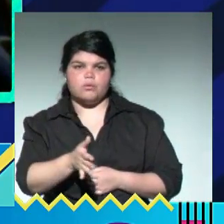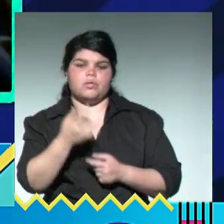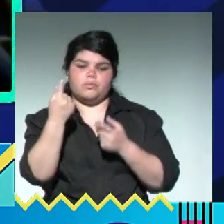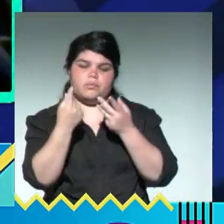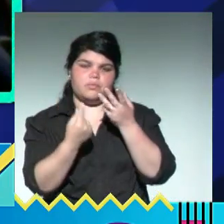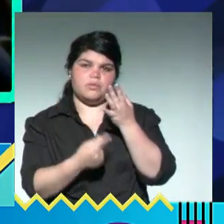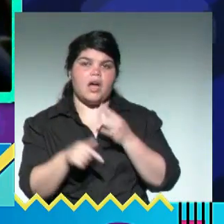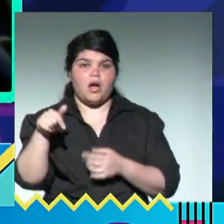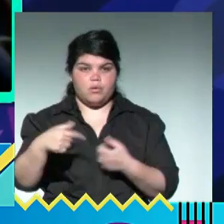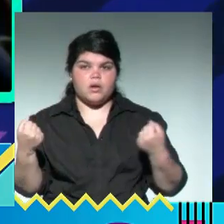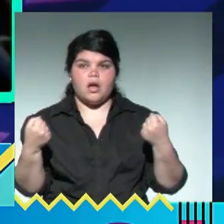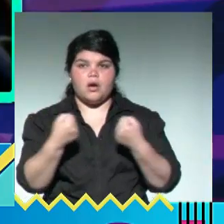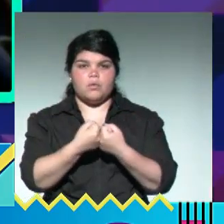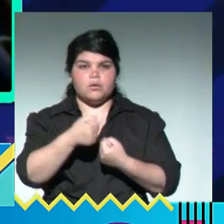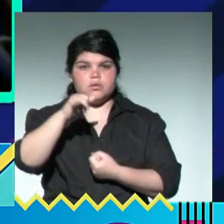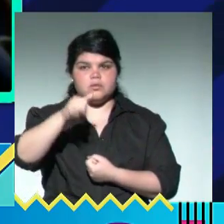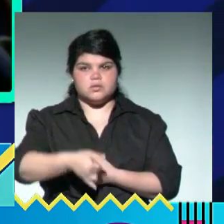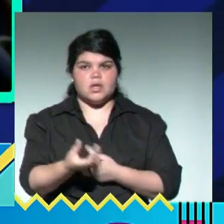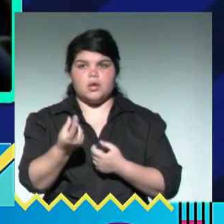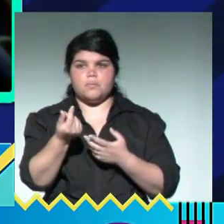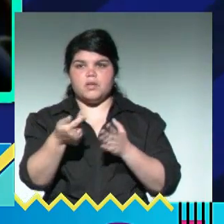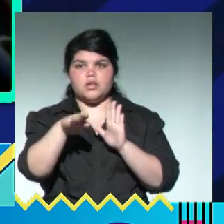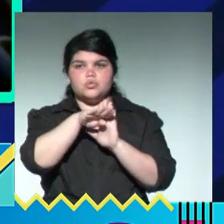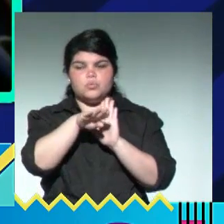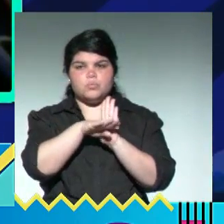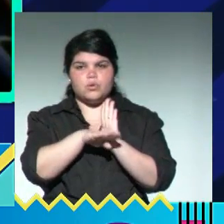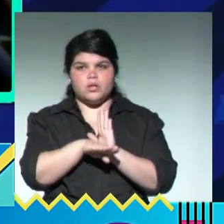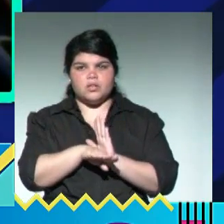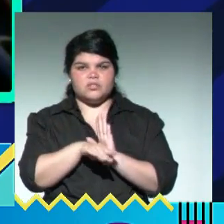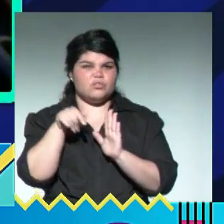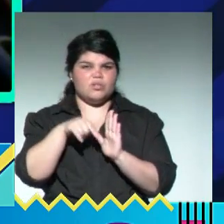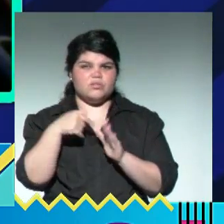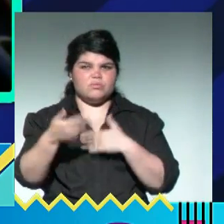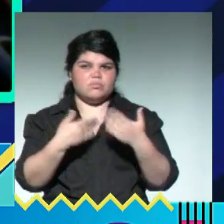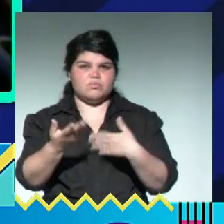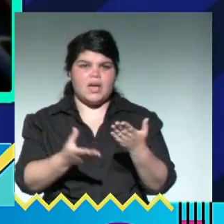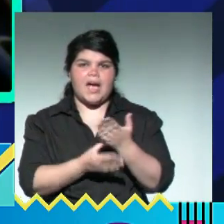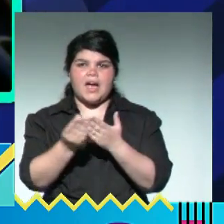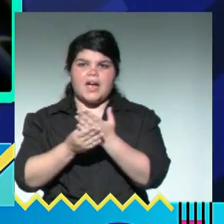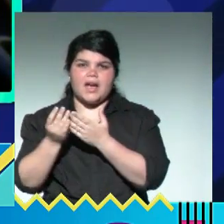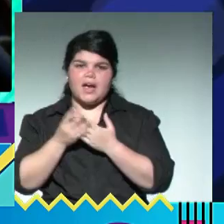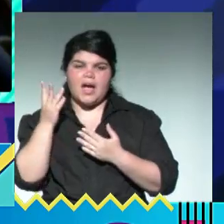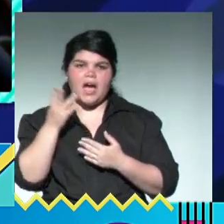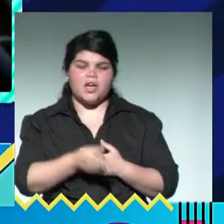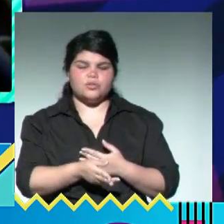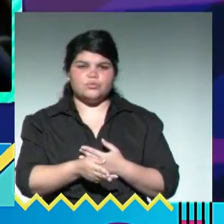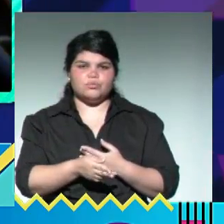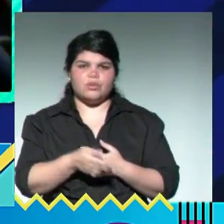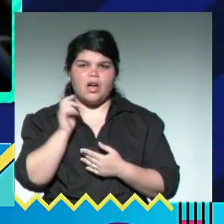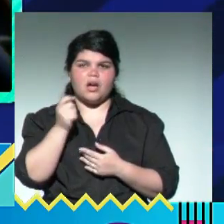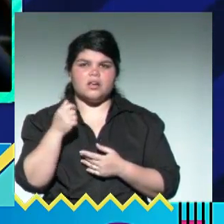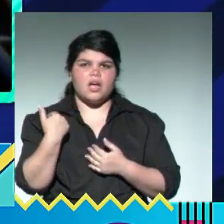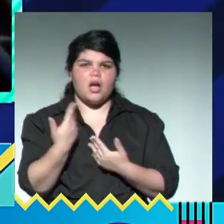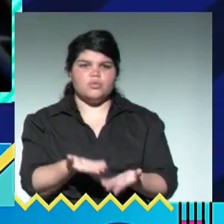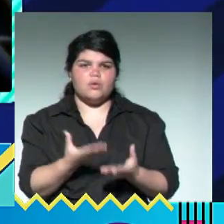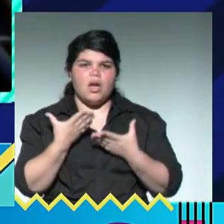de sacar estos presupuestos con ajuste. Por supuesto que no es grato para nadie recortar gastos, pero no queda otra,